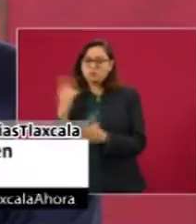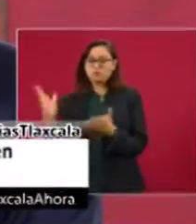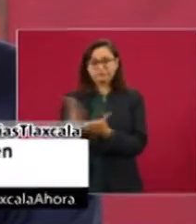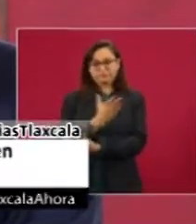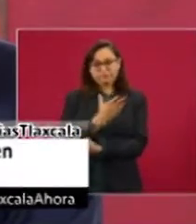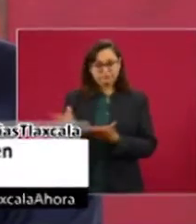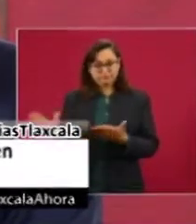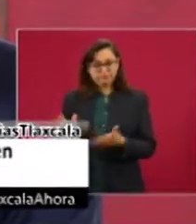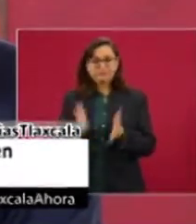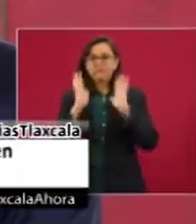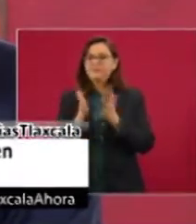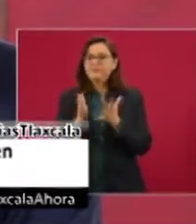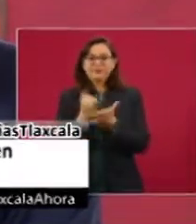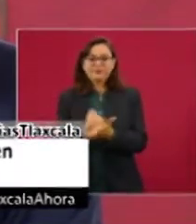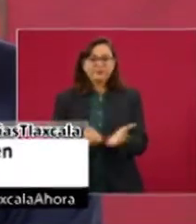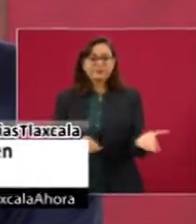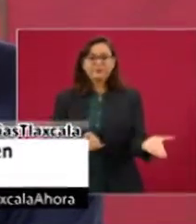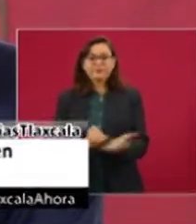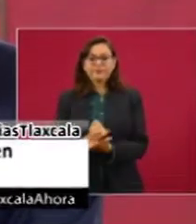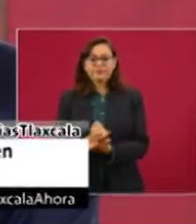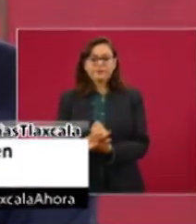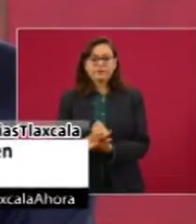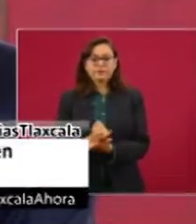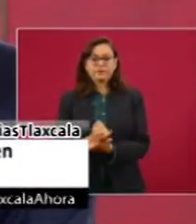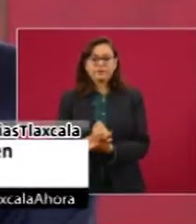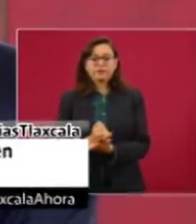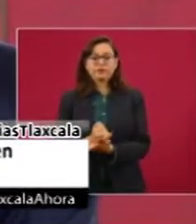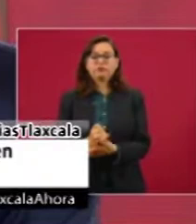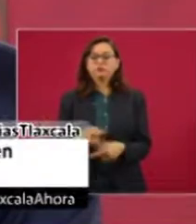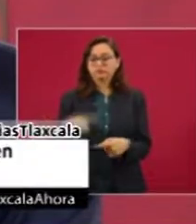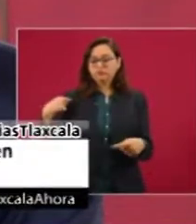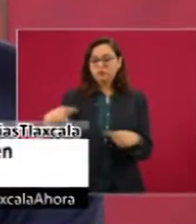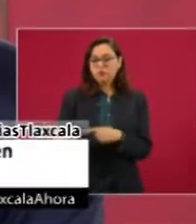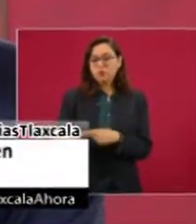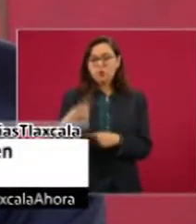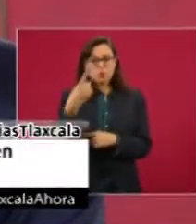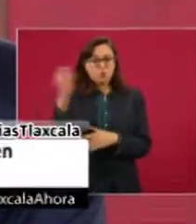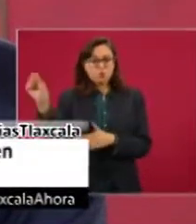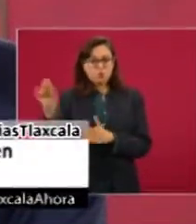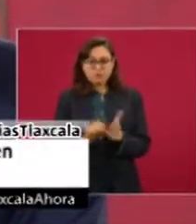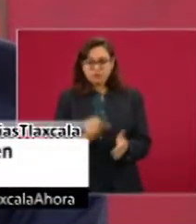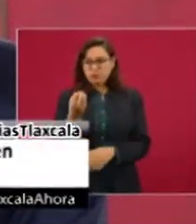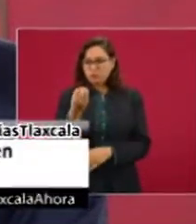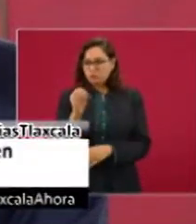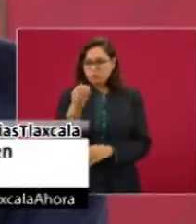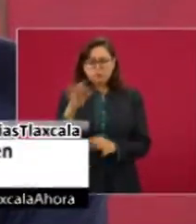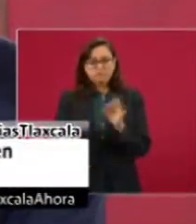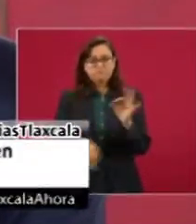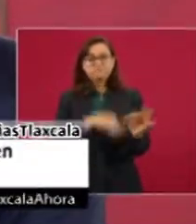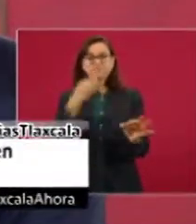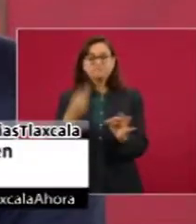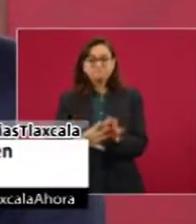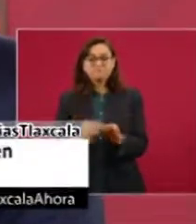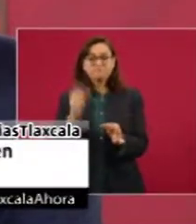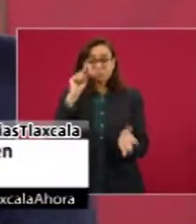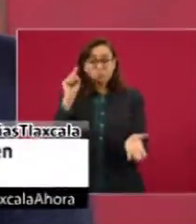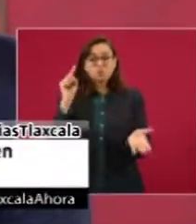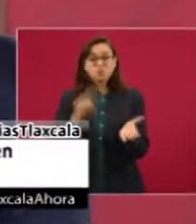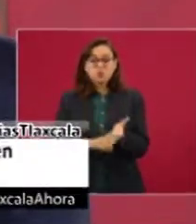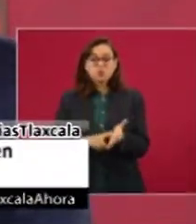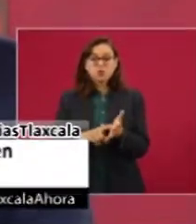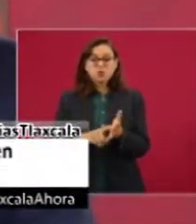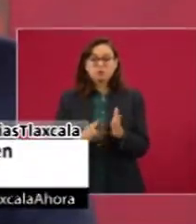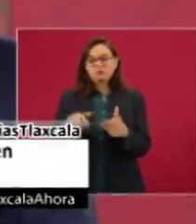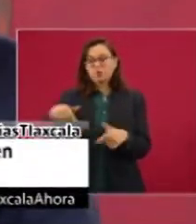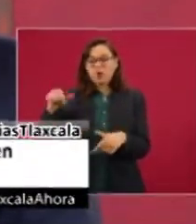El director de Canal 11, Antonio Álvarez Lima, estará a cargo de beneficiarios relacionados con la educación, la cultura y el deporte, y la directora del